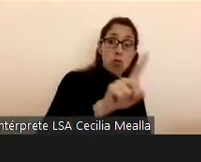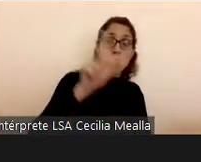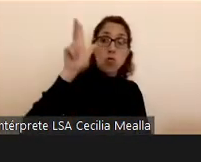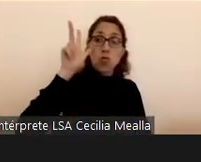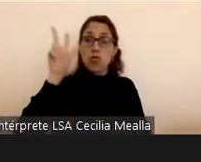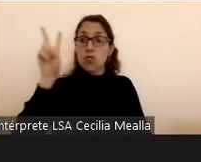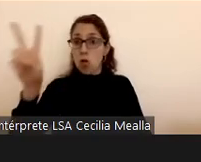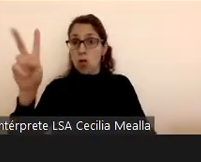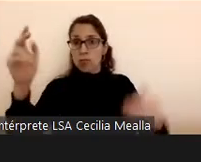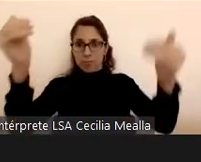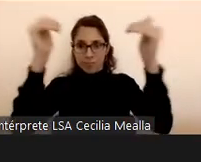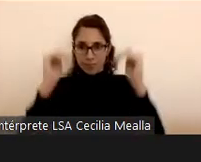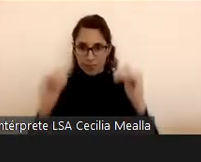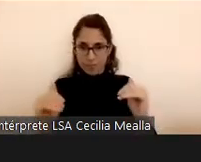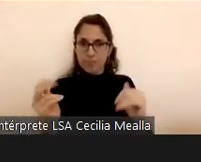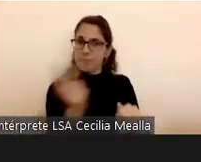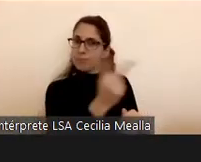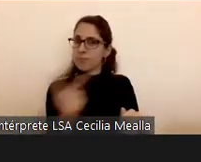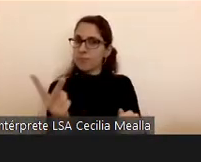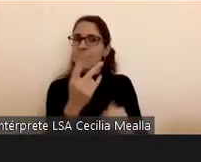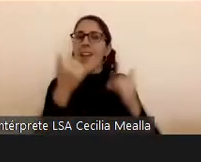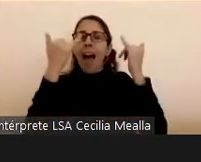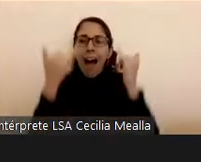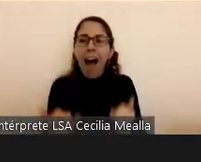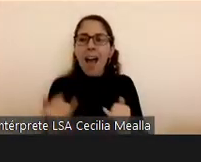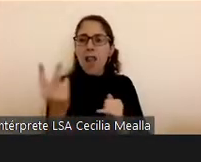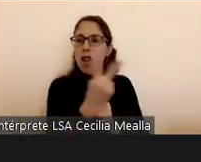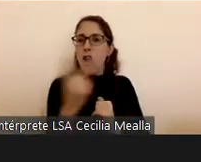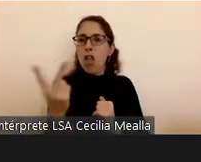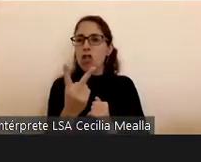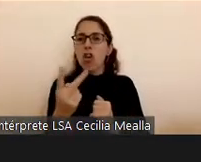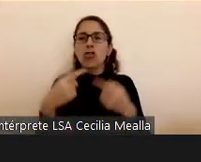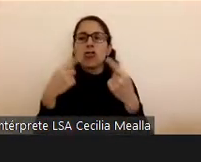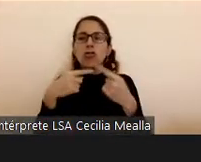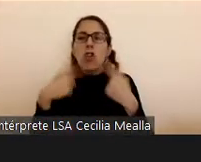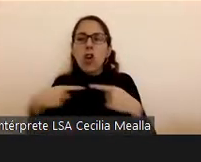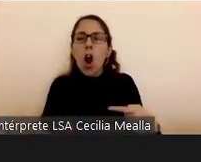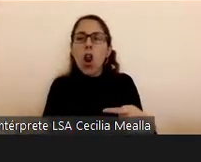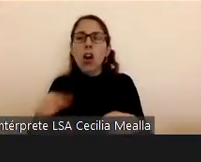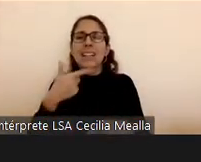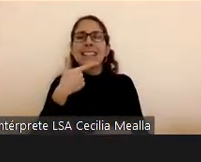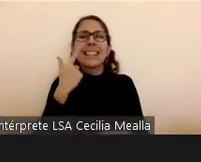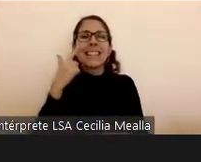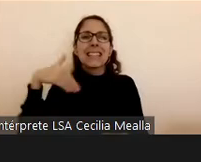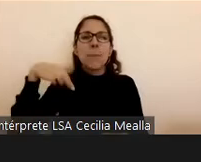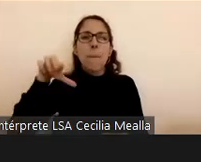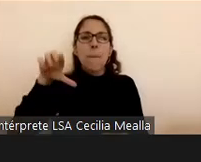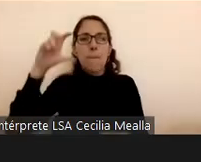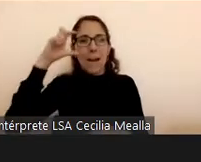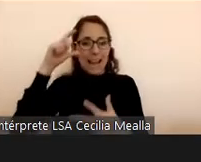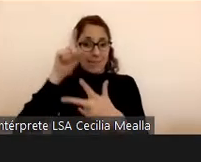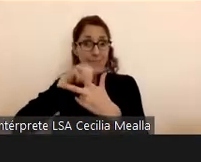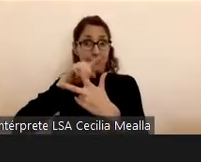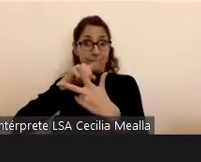coloraciones simples, ¿sí? Acá ya les dice que son simples y tienen que justificar por qué